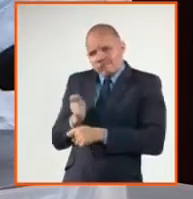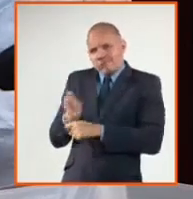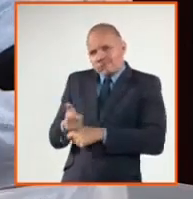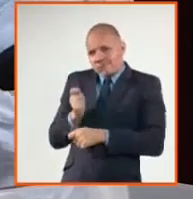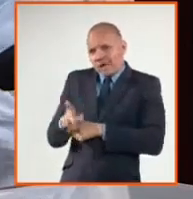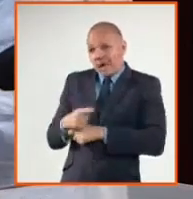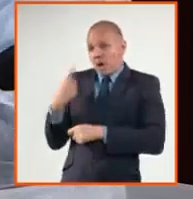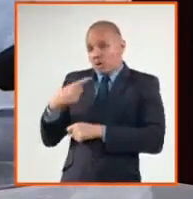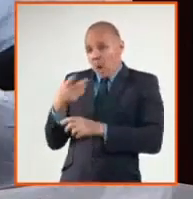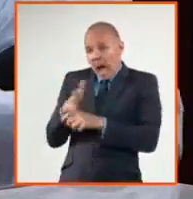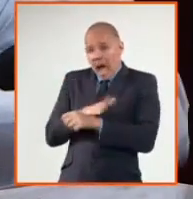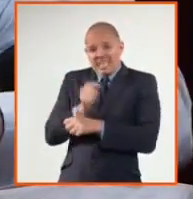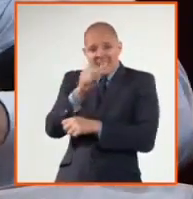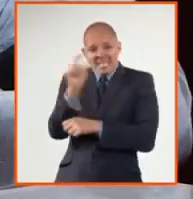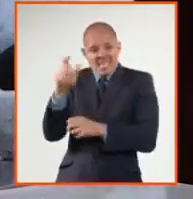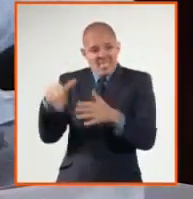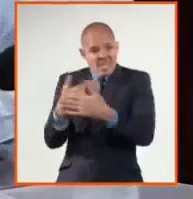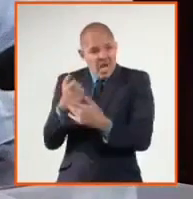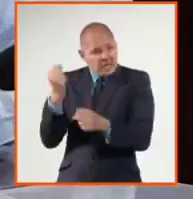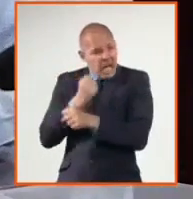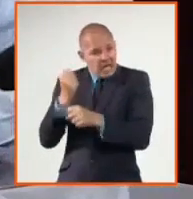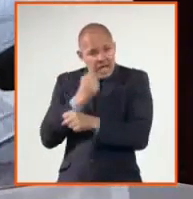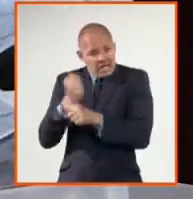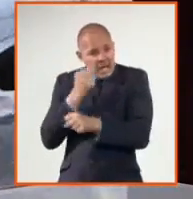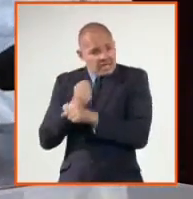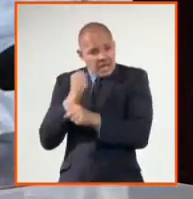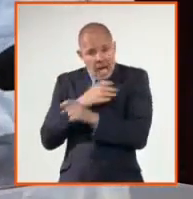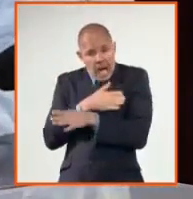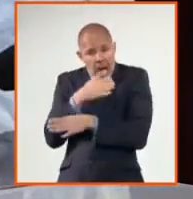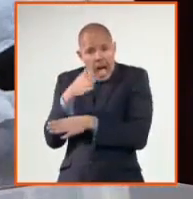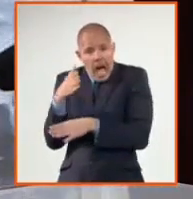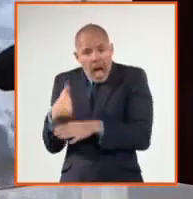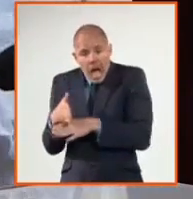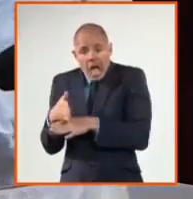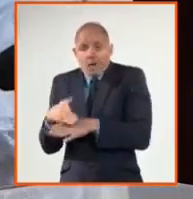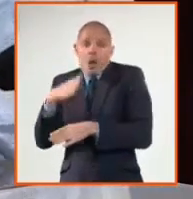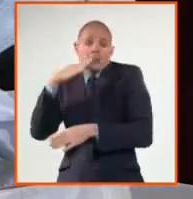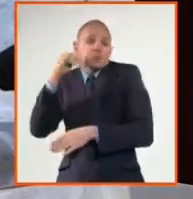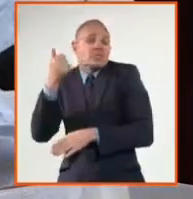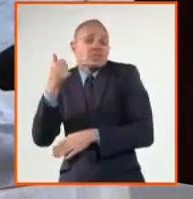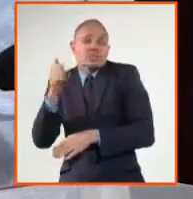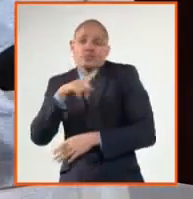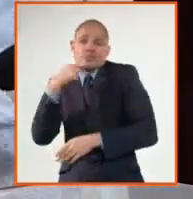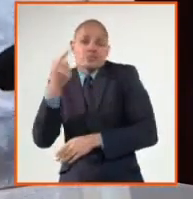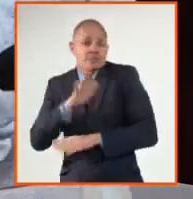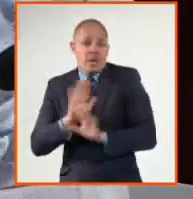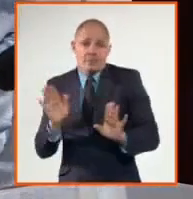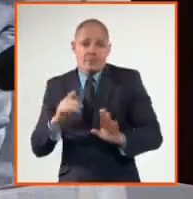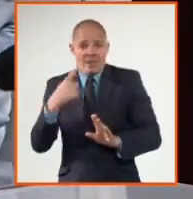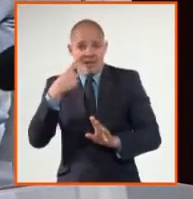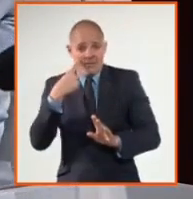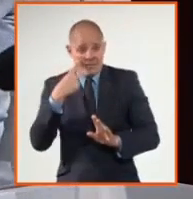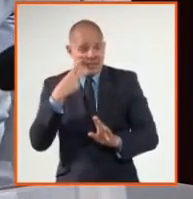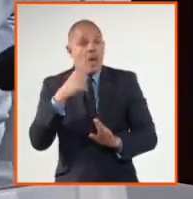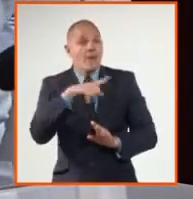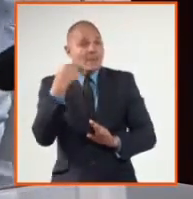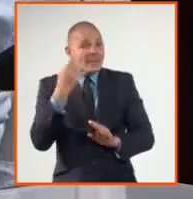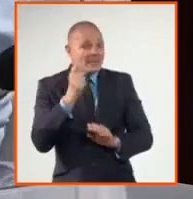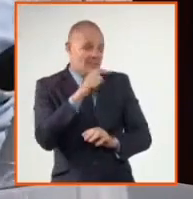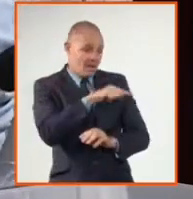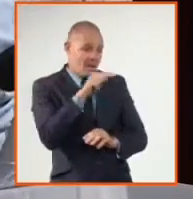días y bueno esperábamos que esa máquina nos pudiera decir vamos por tres unidades que hemos prendido después